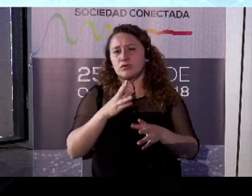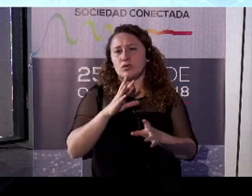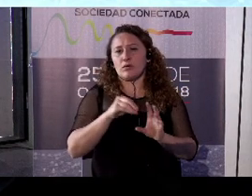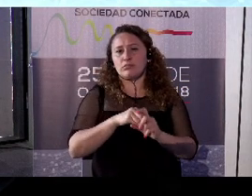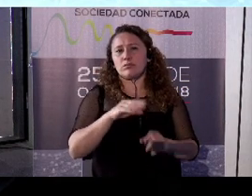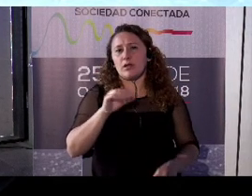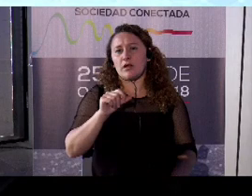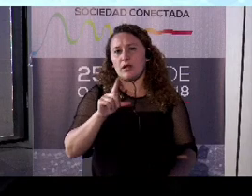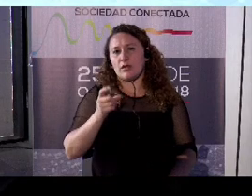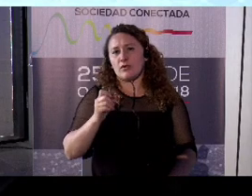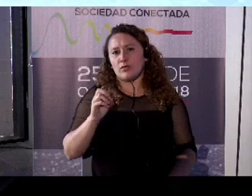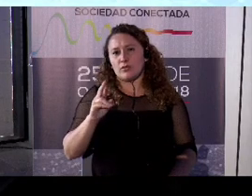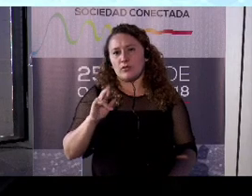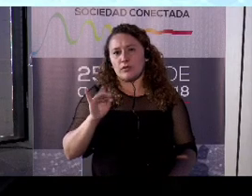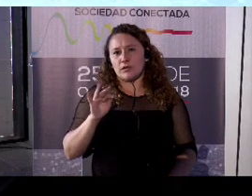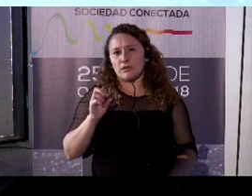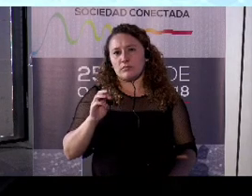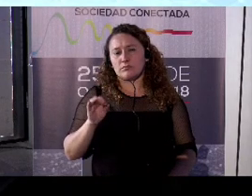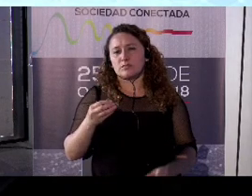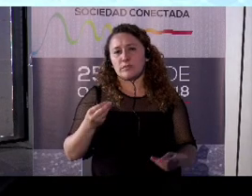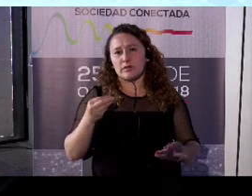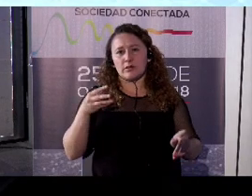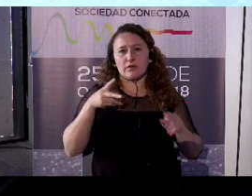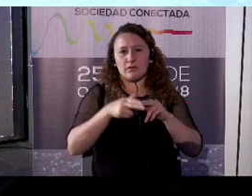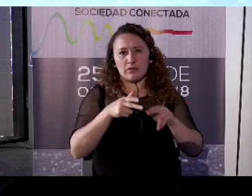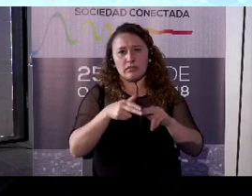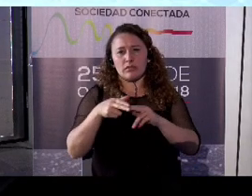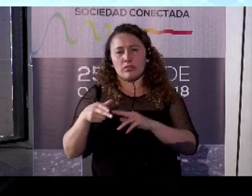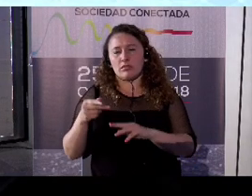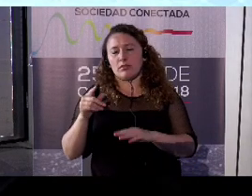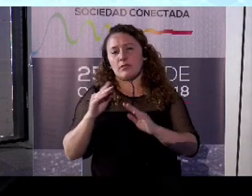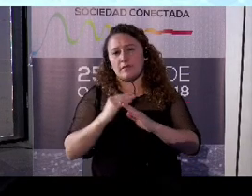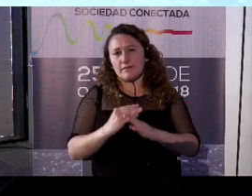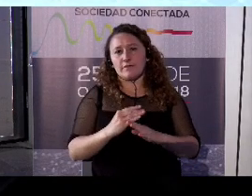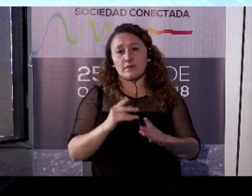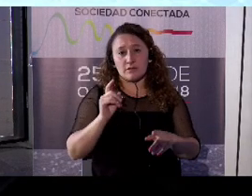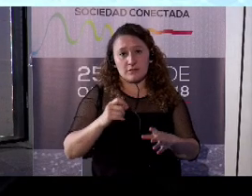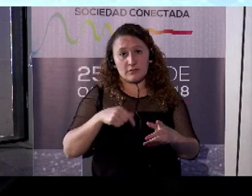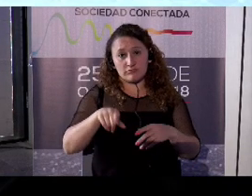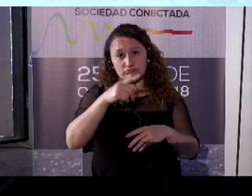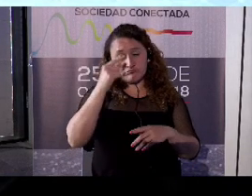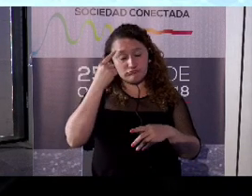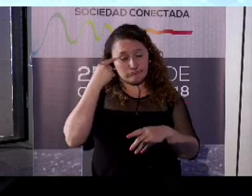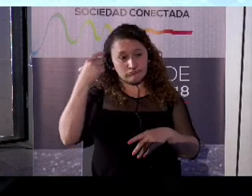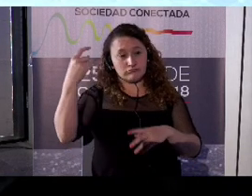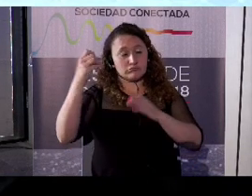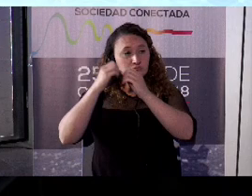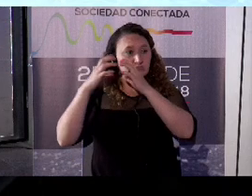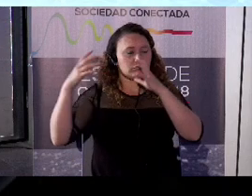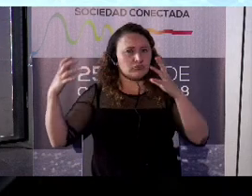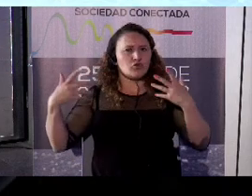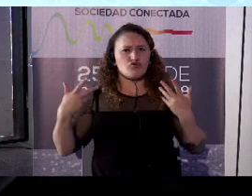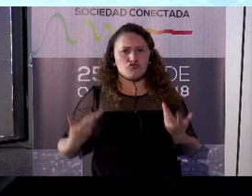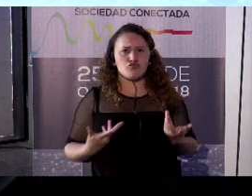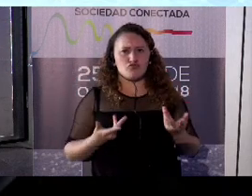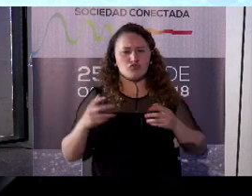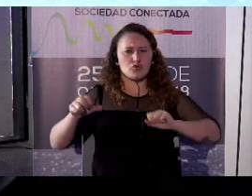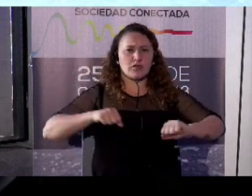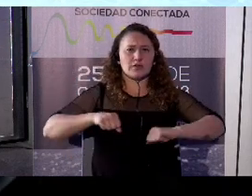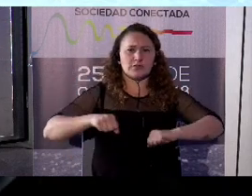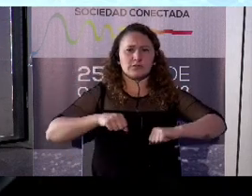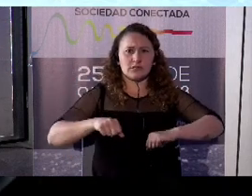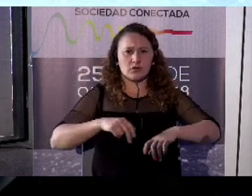Machine learning para evitar posible interferencia que se pueda crear tenemos que imaginar nuevos tipos de gestión